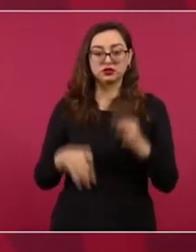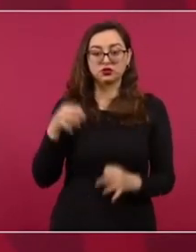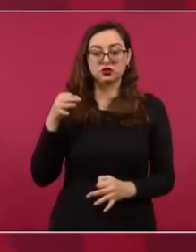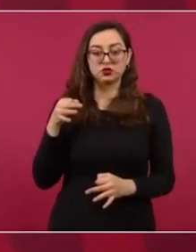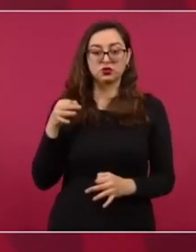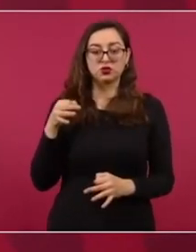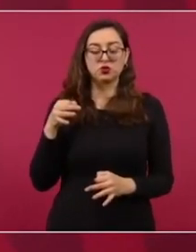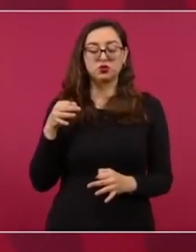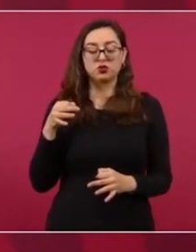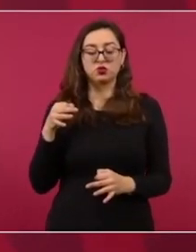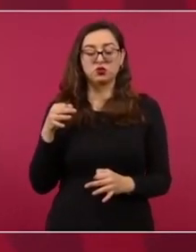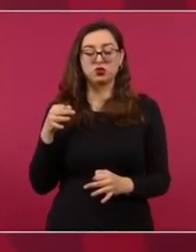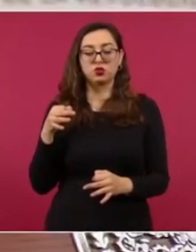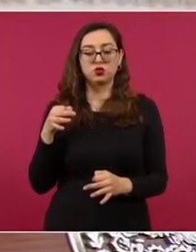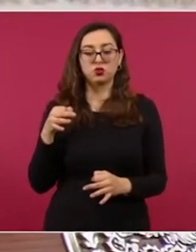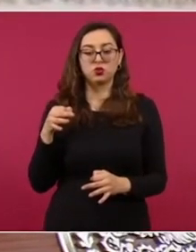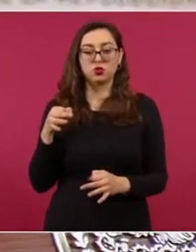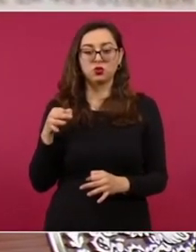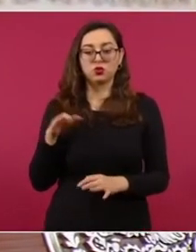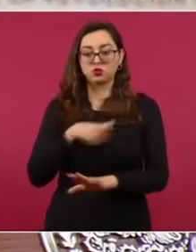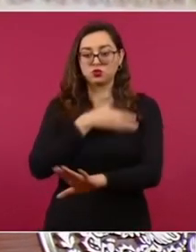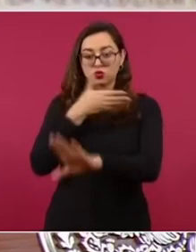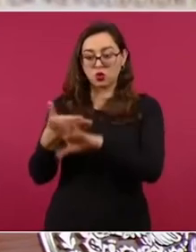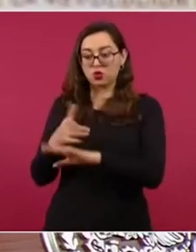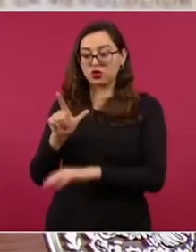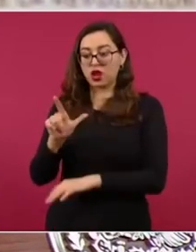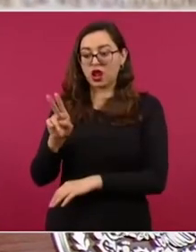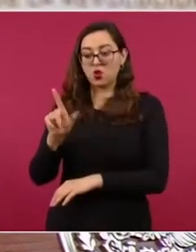que se impuso a Lula